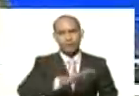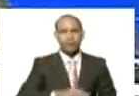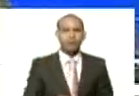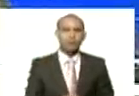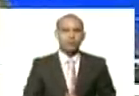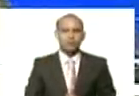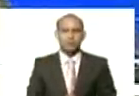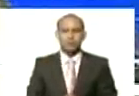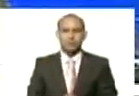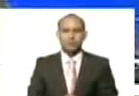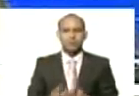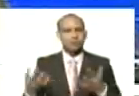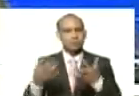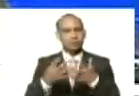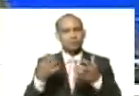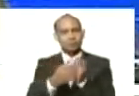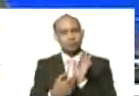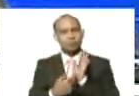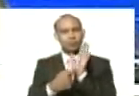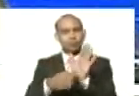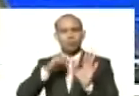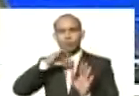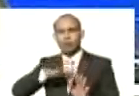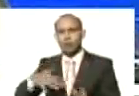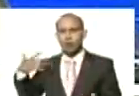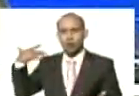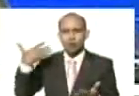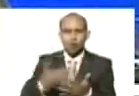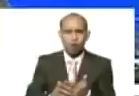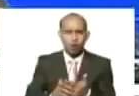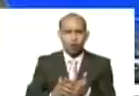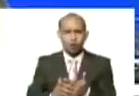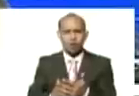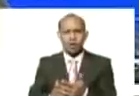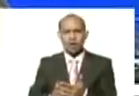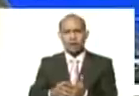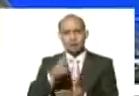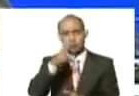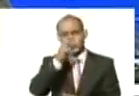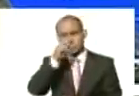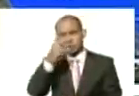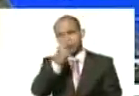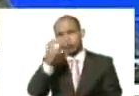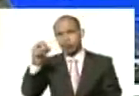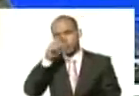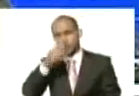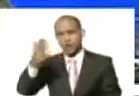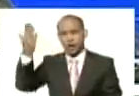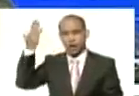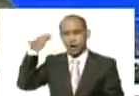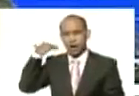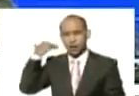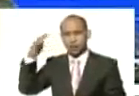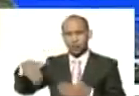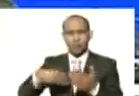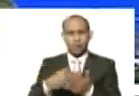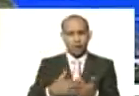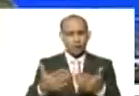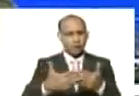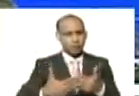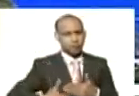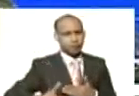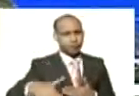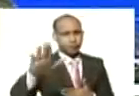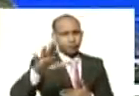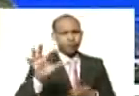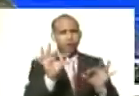Las guerras que han demostrado históricamente desde la guerra de independencia de Venezuela hasta la guerra de Vietnam,